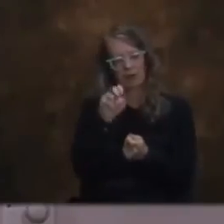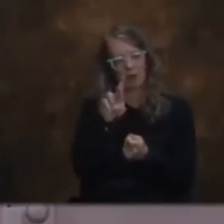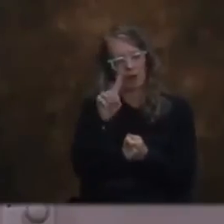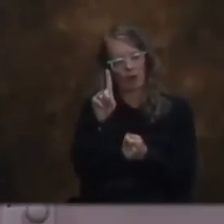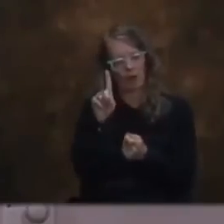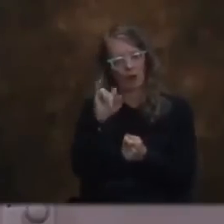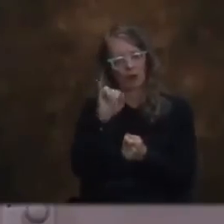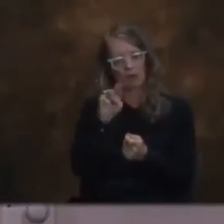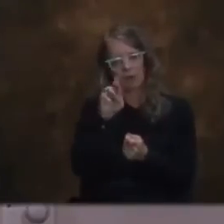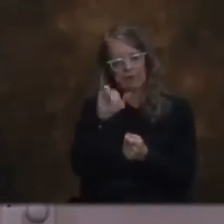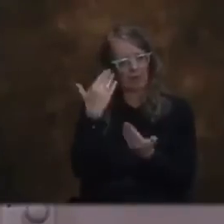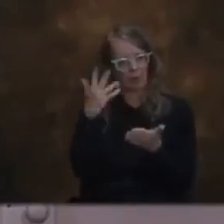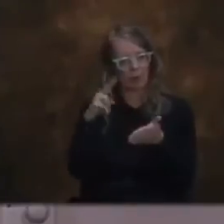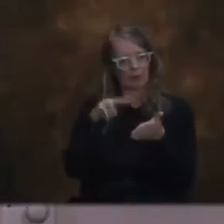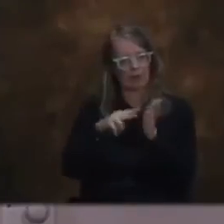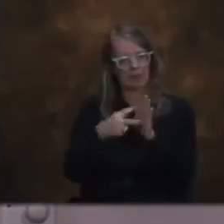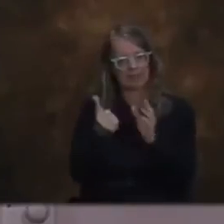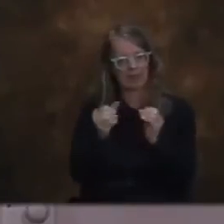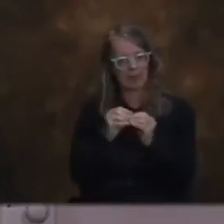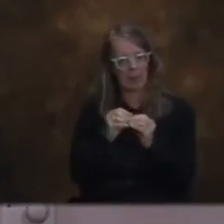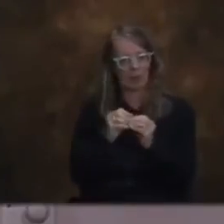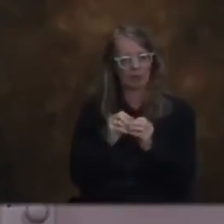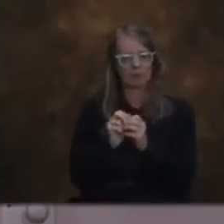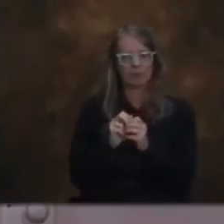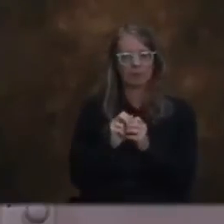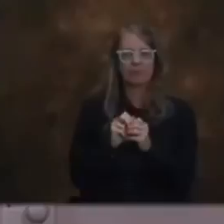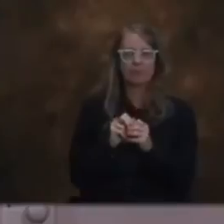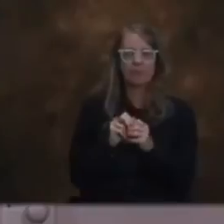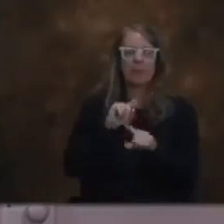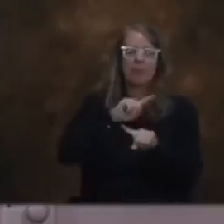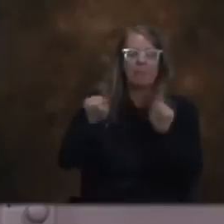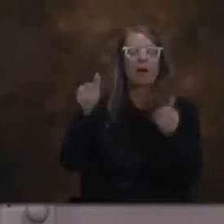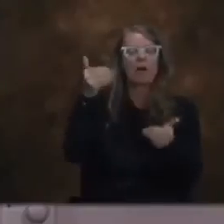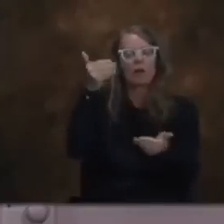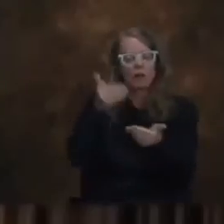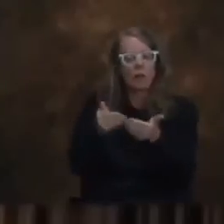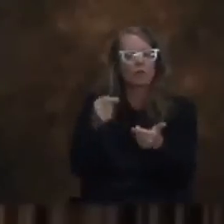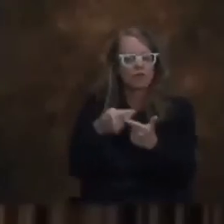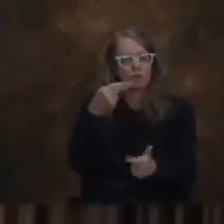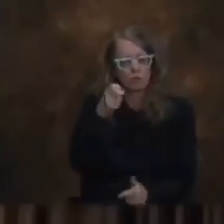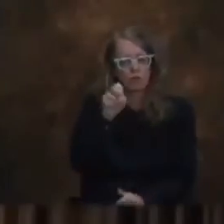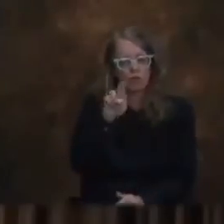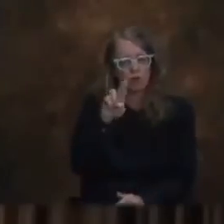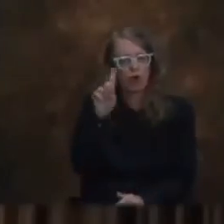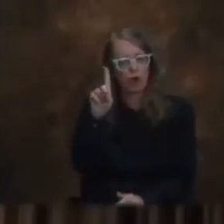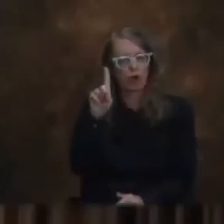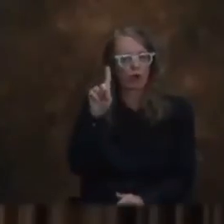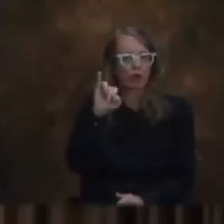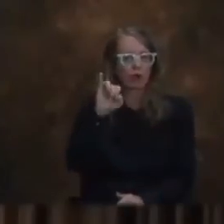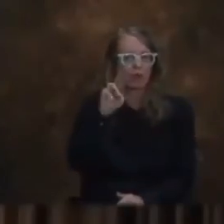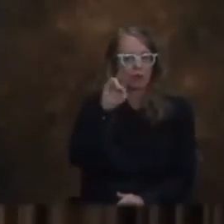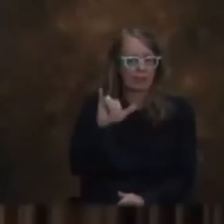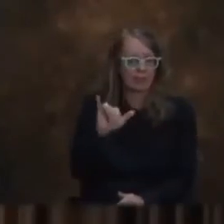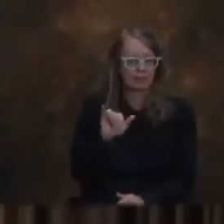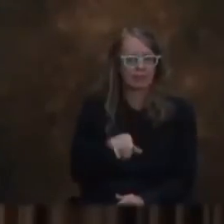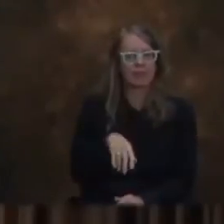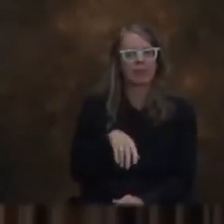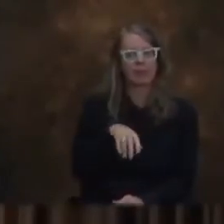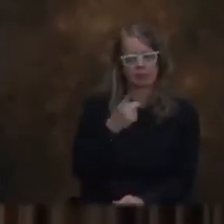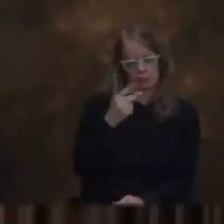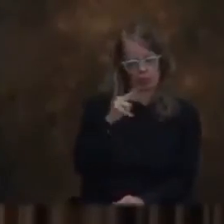pero algo parecido un nivel mínimo pues una es un gráfico interesante que acabo de ver